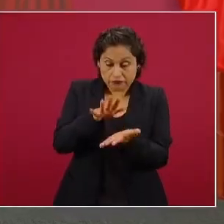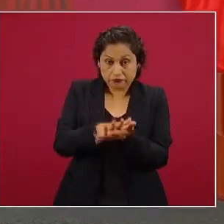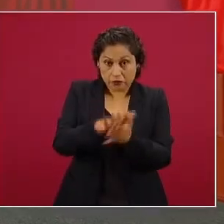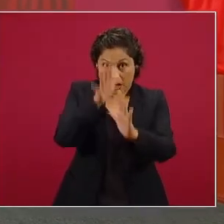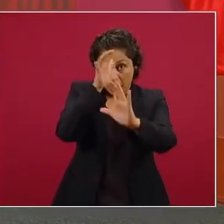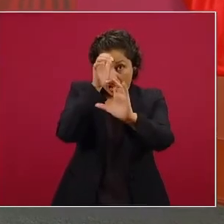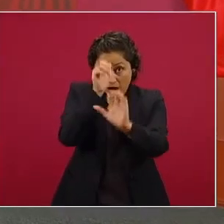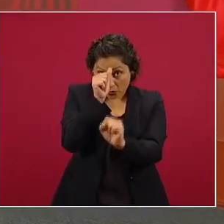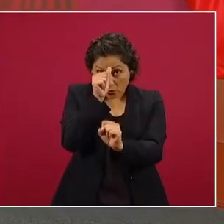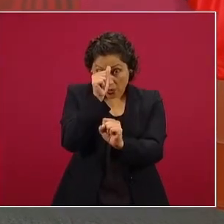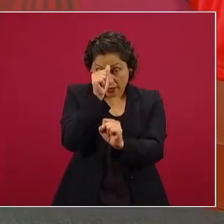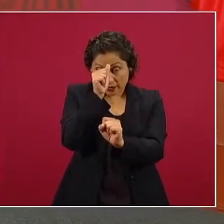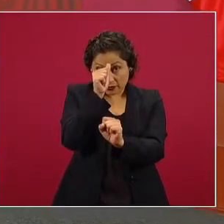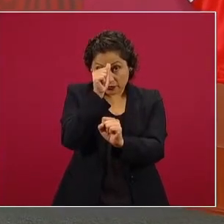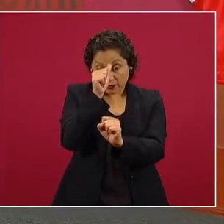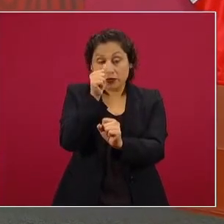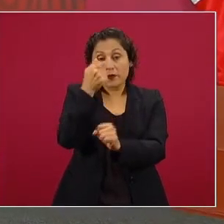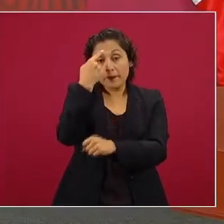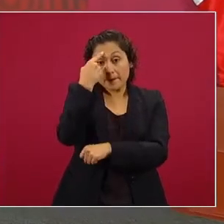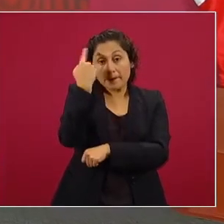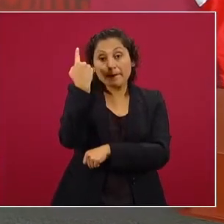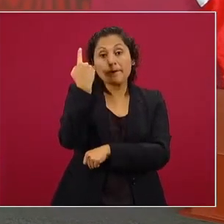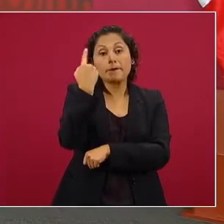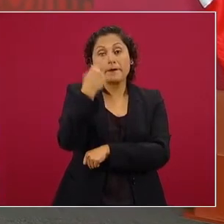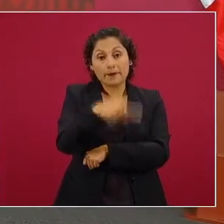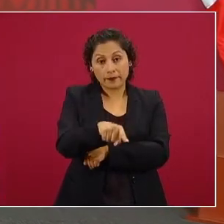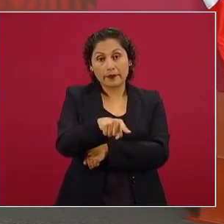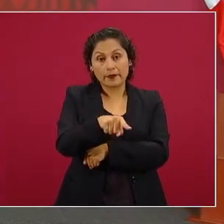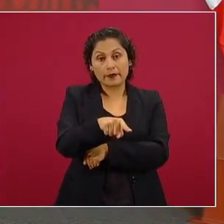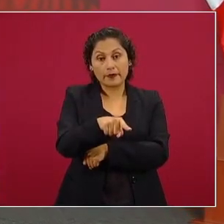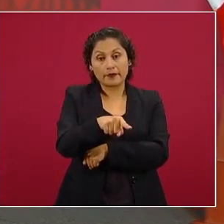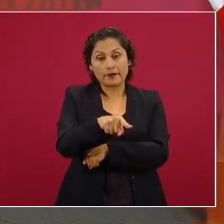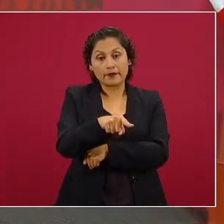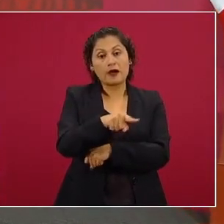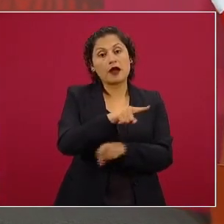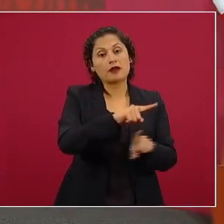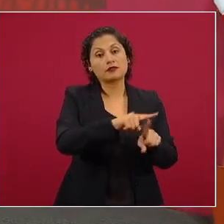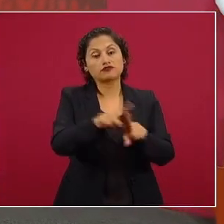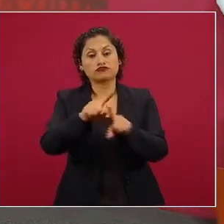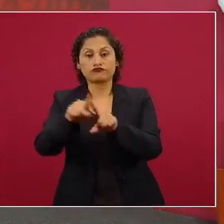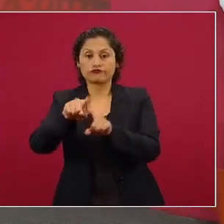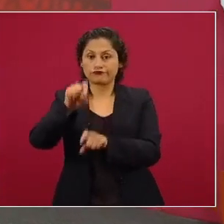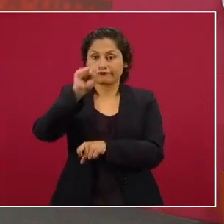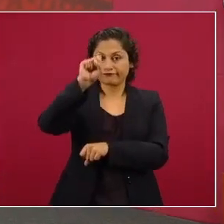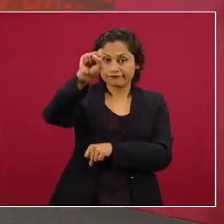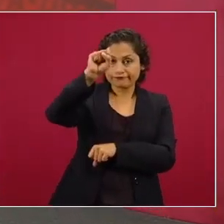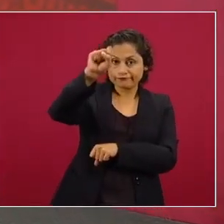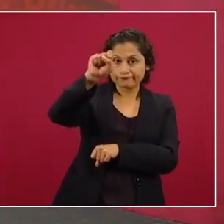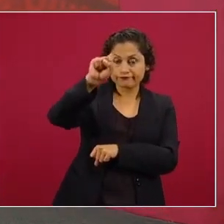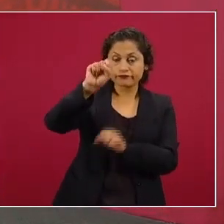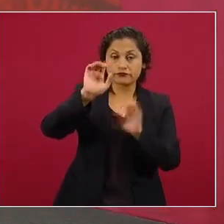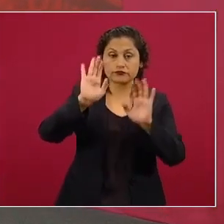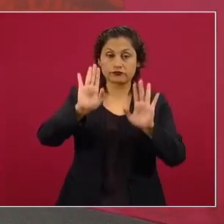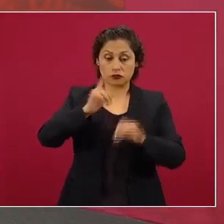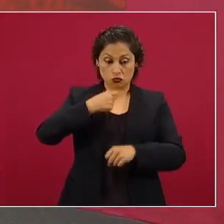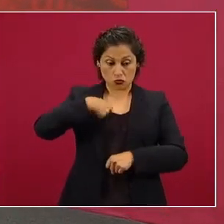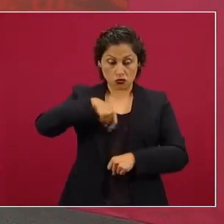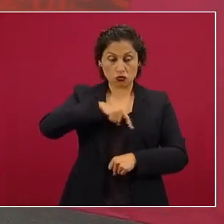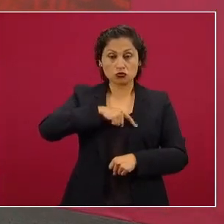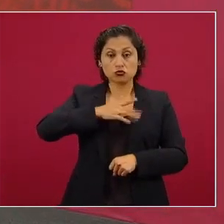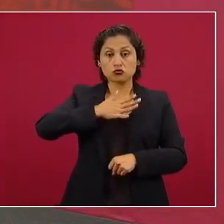que se ha suscrito con el gobierno de Estados Unidos. Por convicción nuestra,